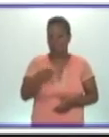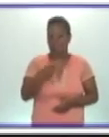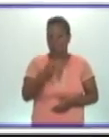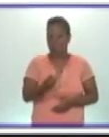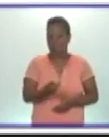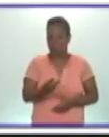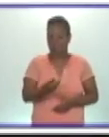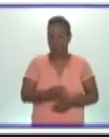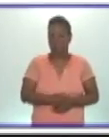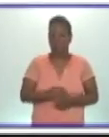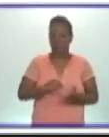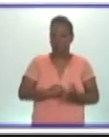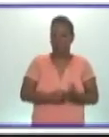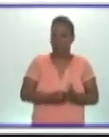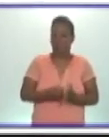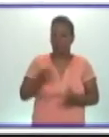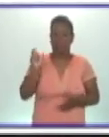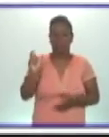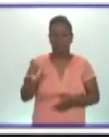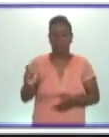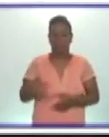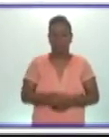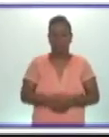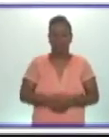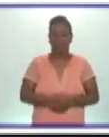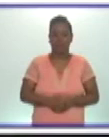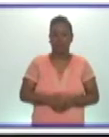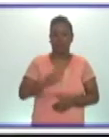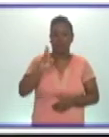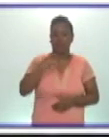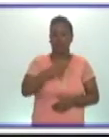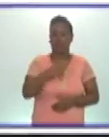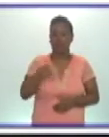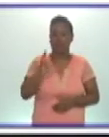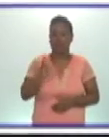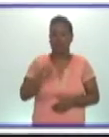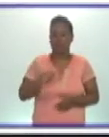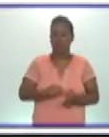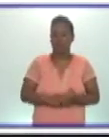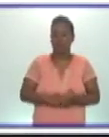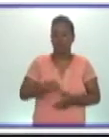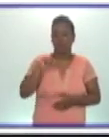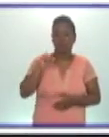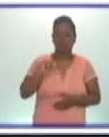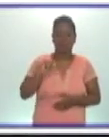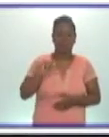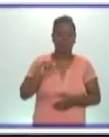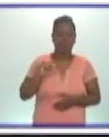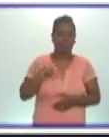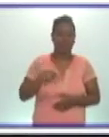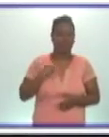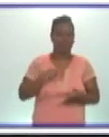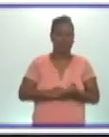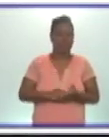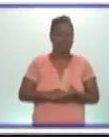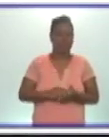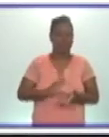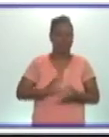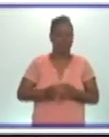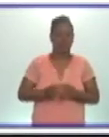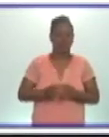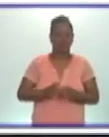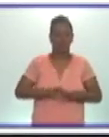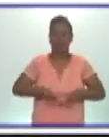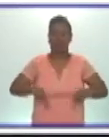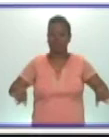los coeficientes. 2 tercios por 6. Lo multiplicamos de forma separada para verlo con